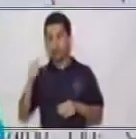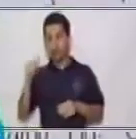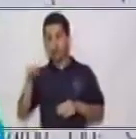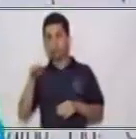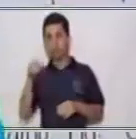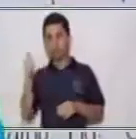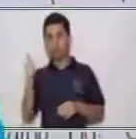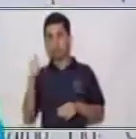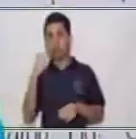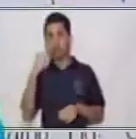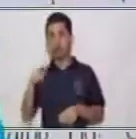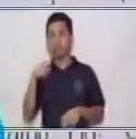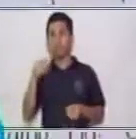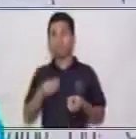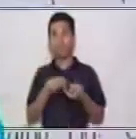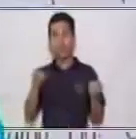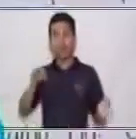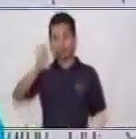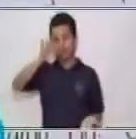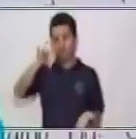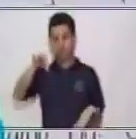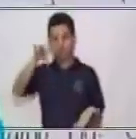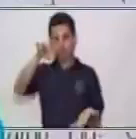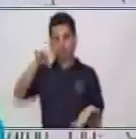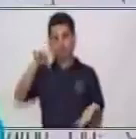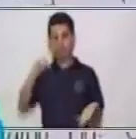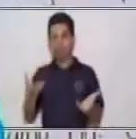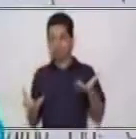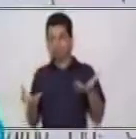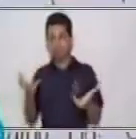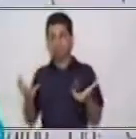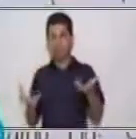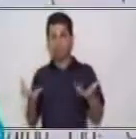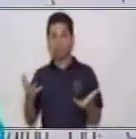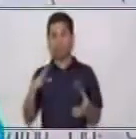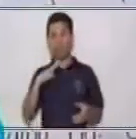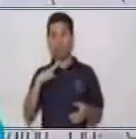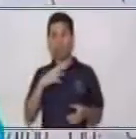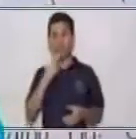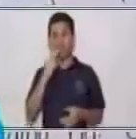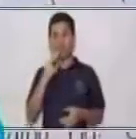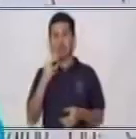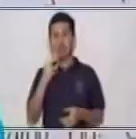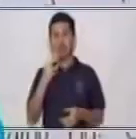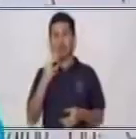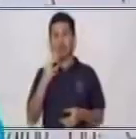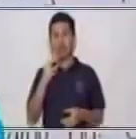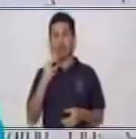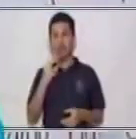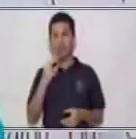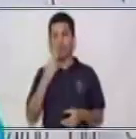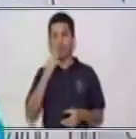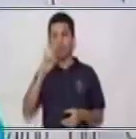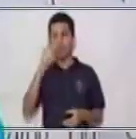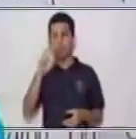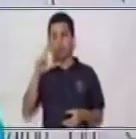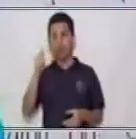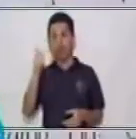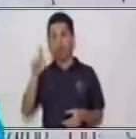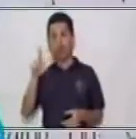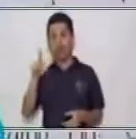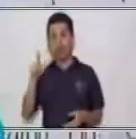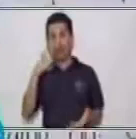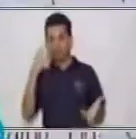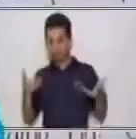que son unas balanzas que regularmente son unos guacales que tienen unas pitas y una madera donde se establece